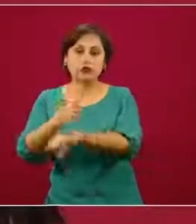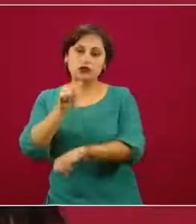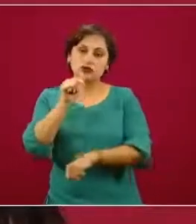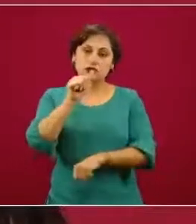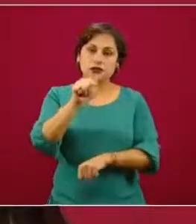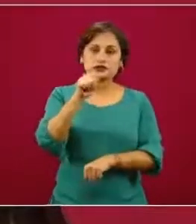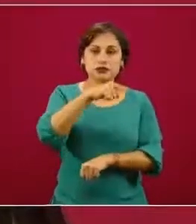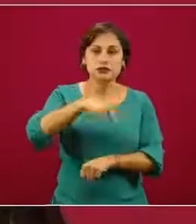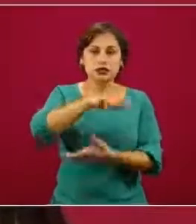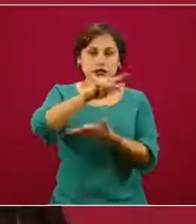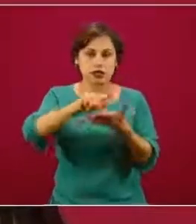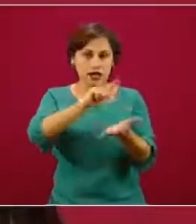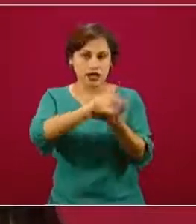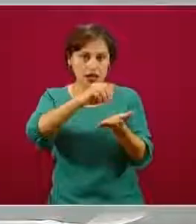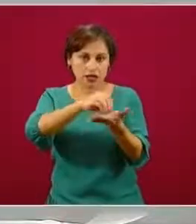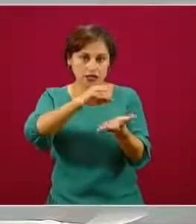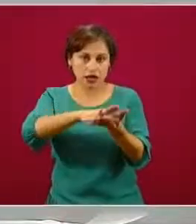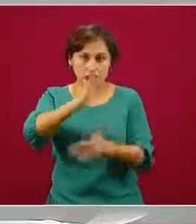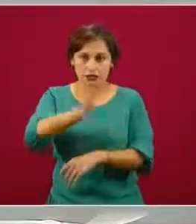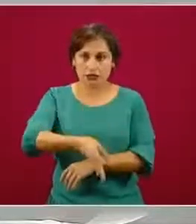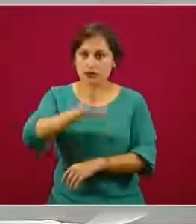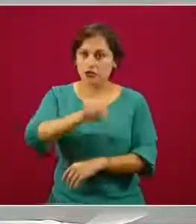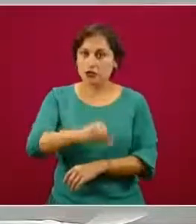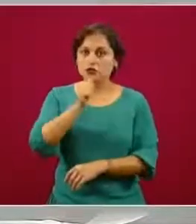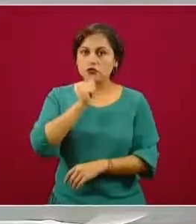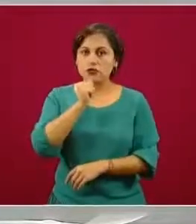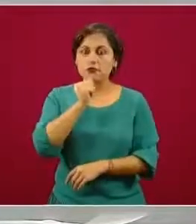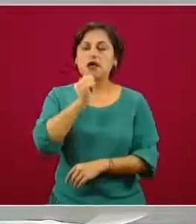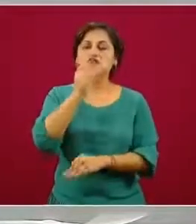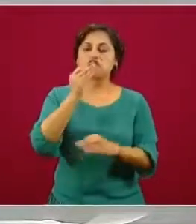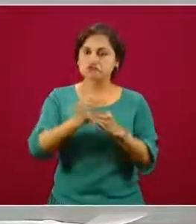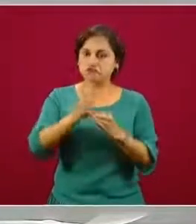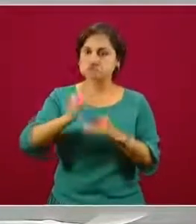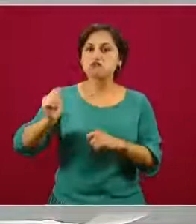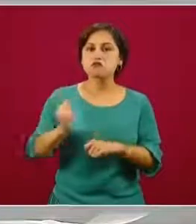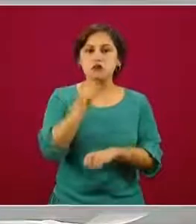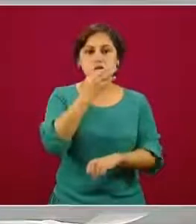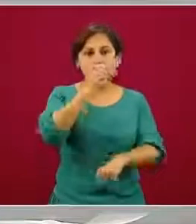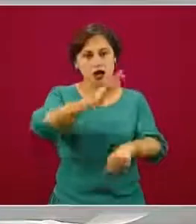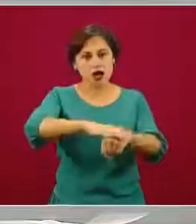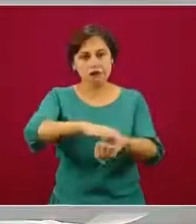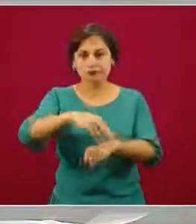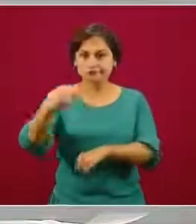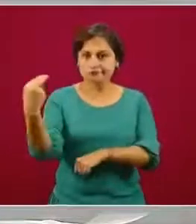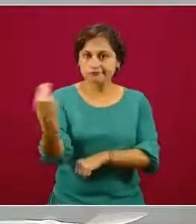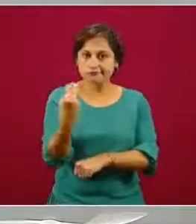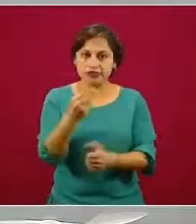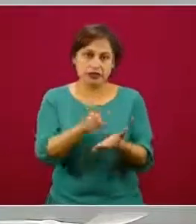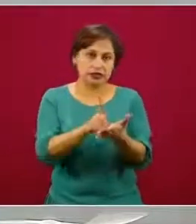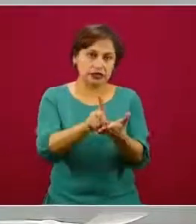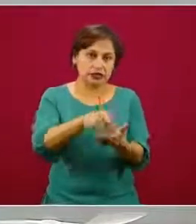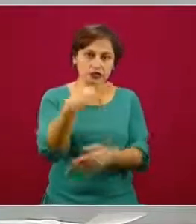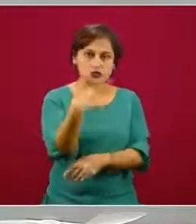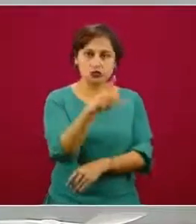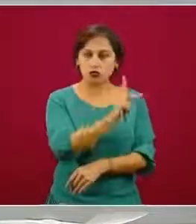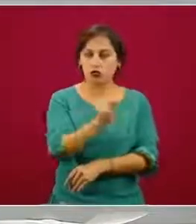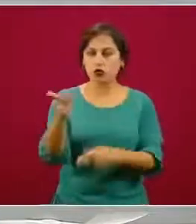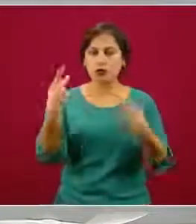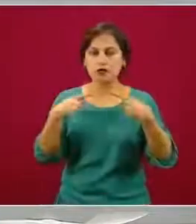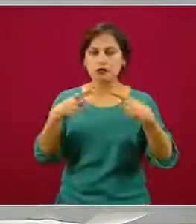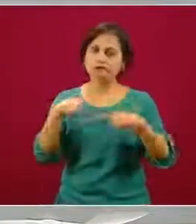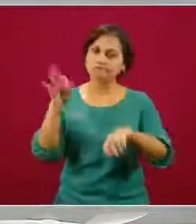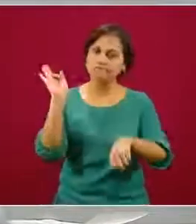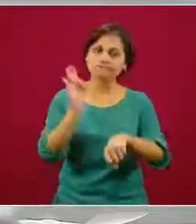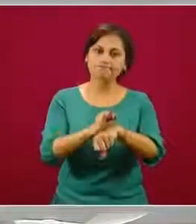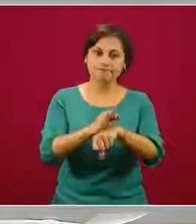entre personas del mismo sexo y que es necesario que lo hagan para garantizar la igualdad en el acceso a los derechos de todas las personas. Es decir, se